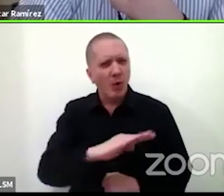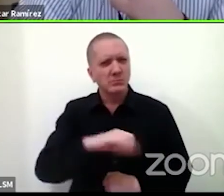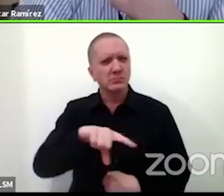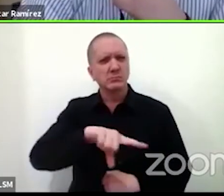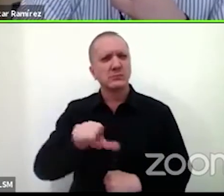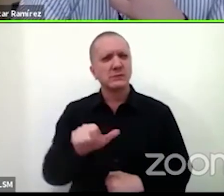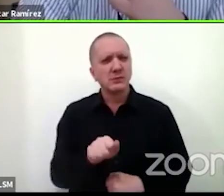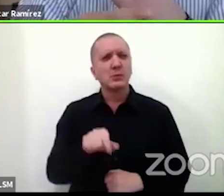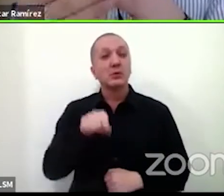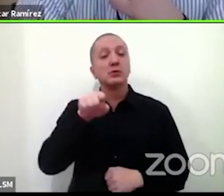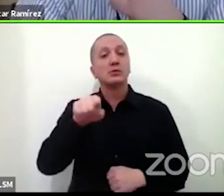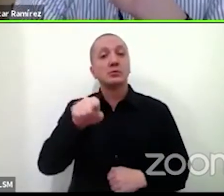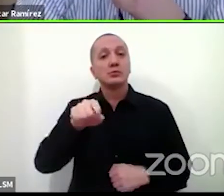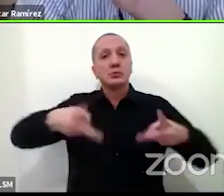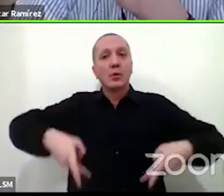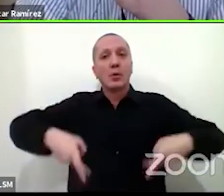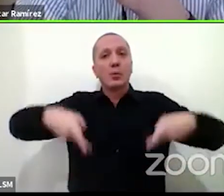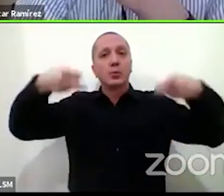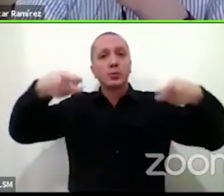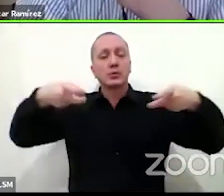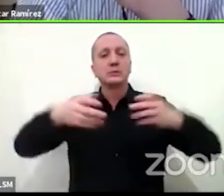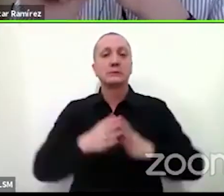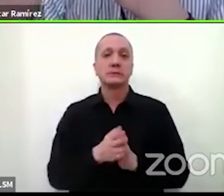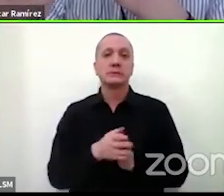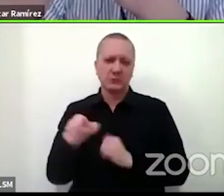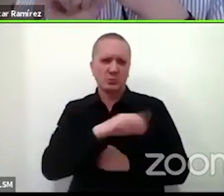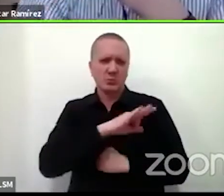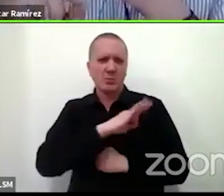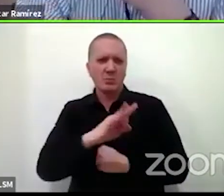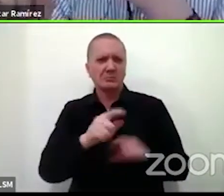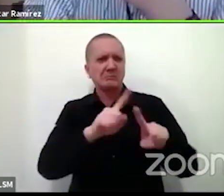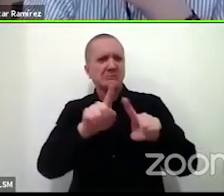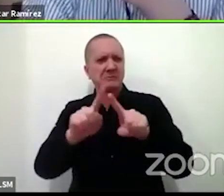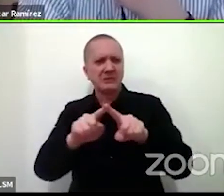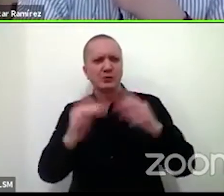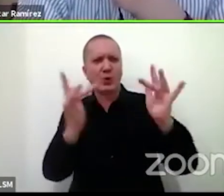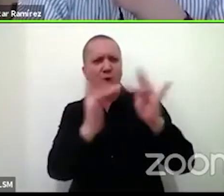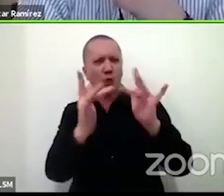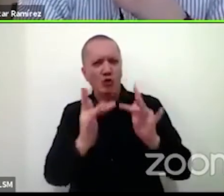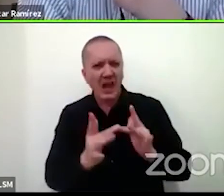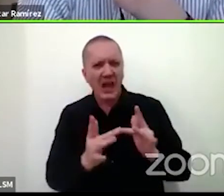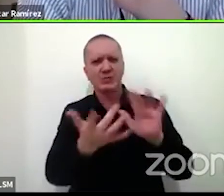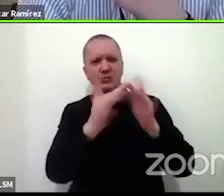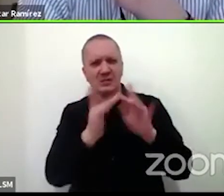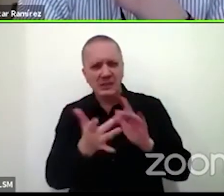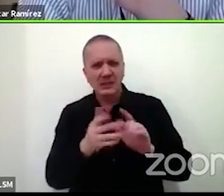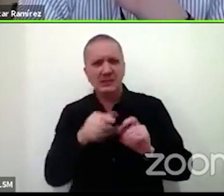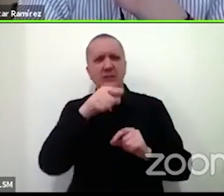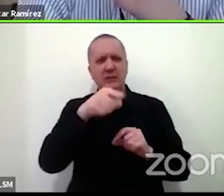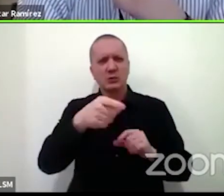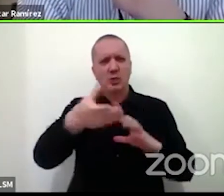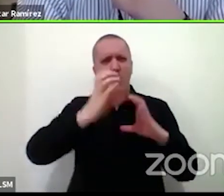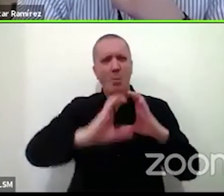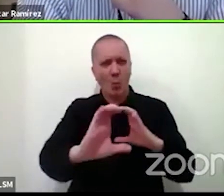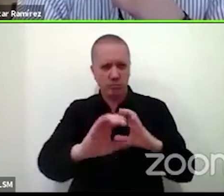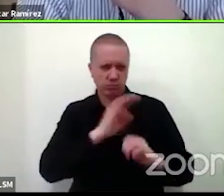puedas subir. Igualmente te invitamos a que puedas poner tus redes y todos los contactos en este en vivo, si es posible,